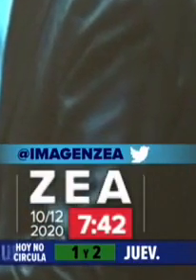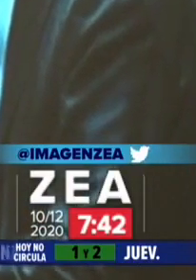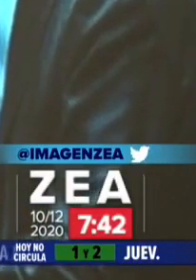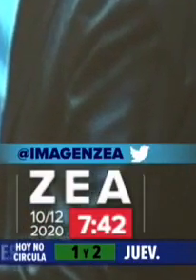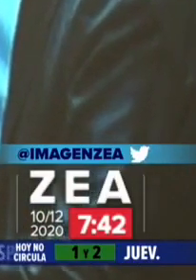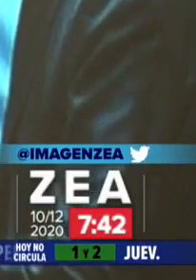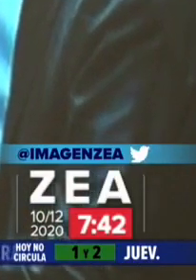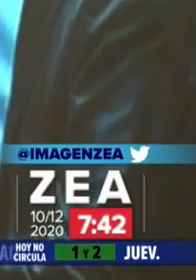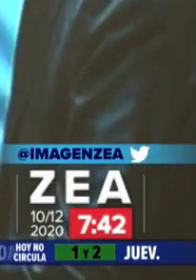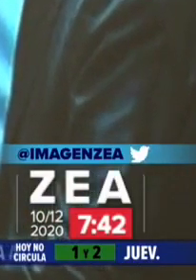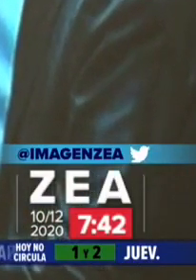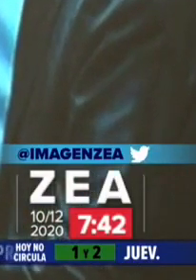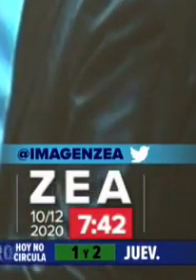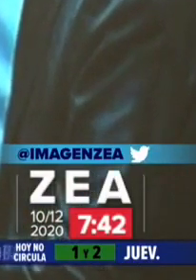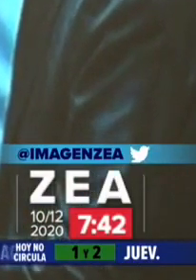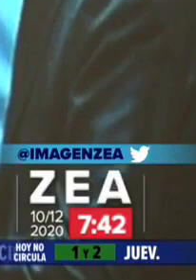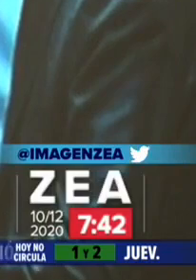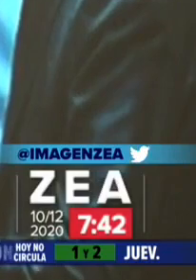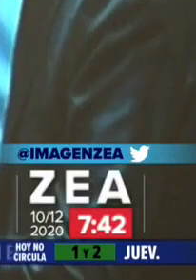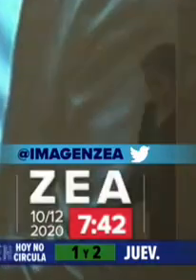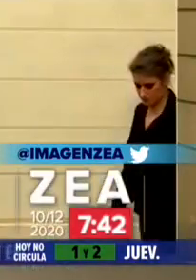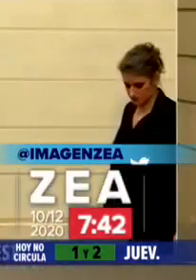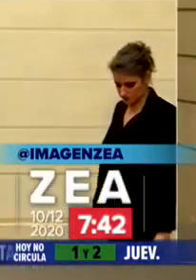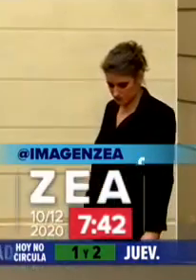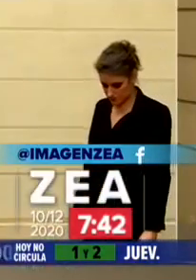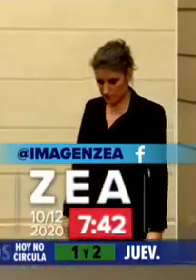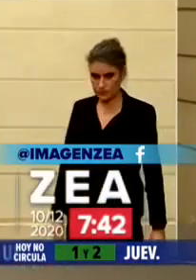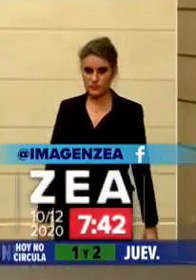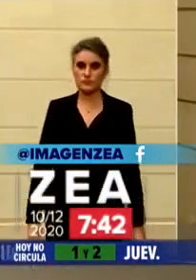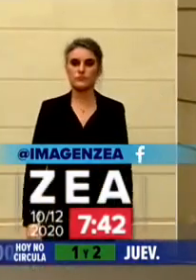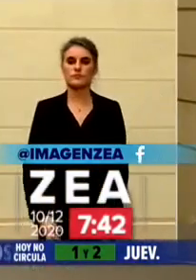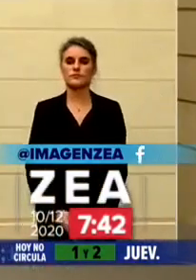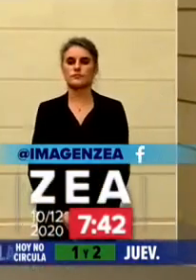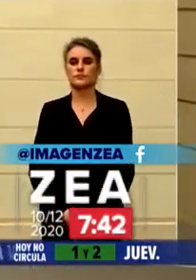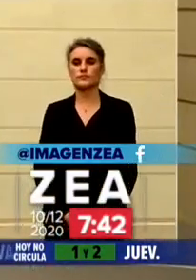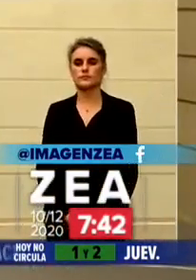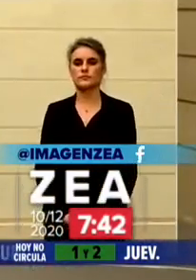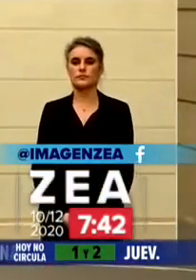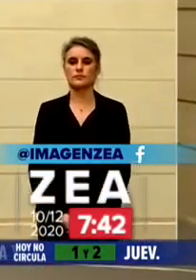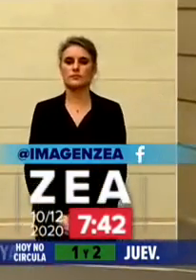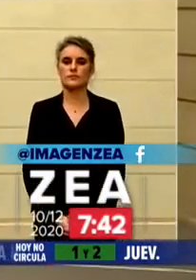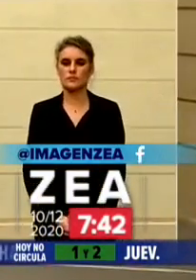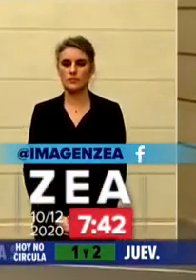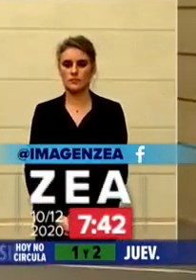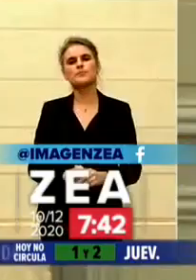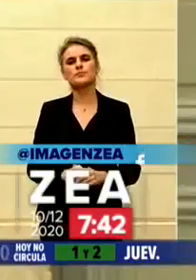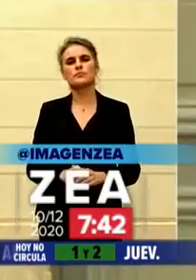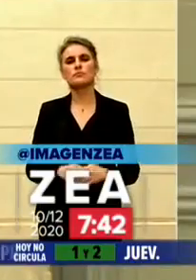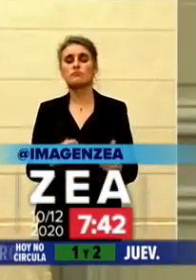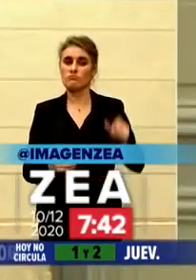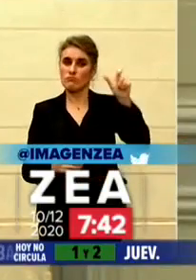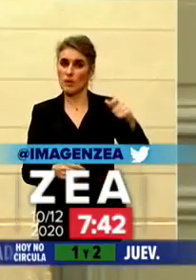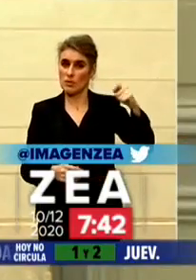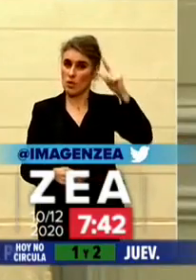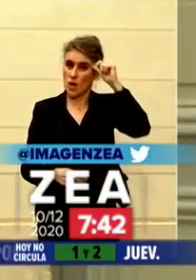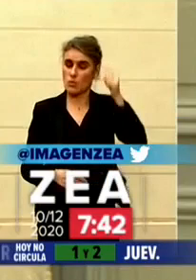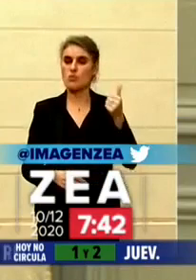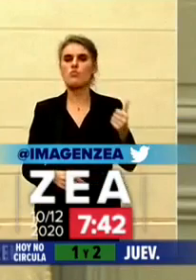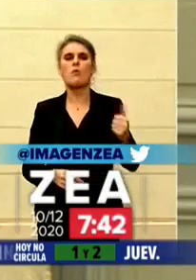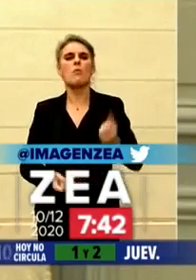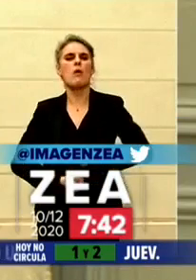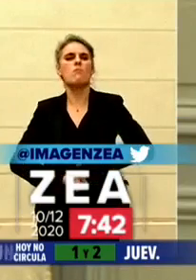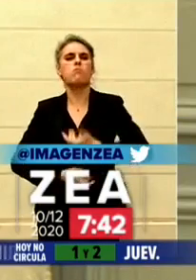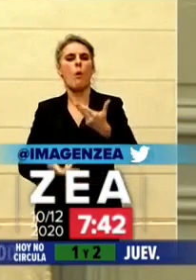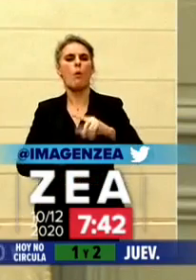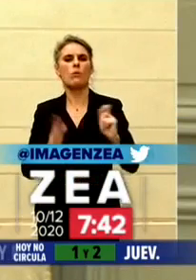de culto y prohibir algunas prácticas incompatibles con los valores de la República Francesa en un contexto de tensión con el mundo musulmán.